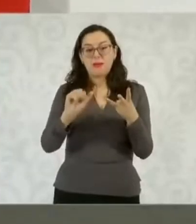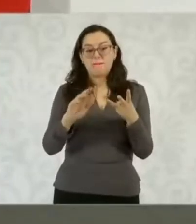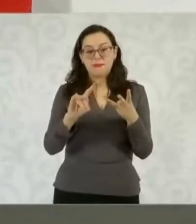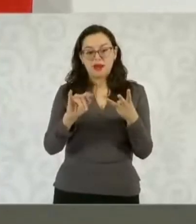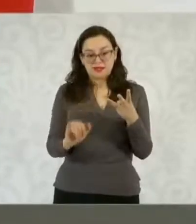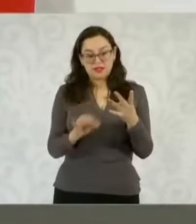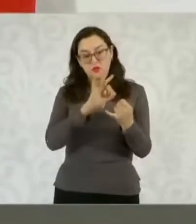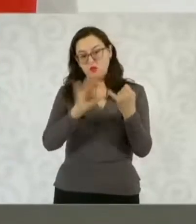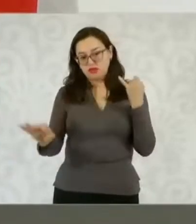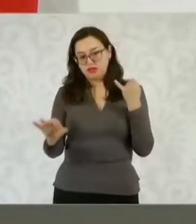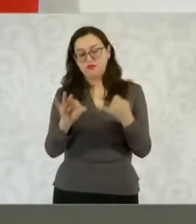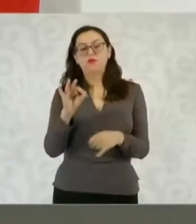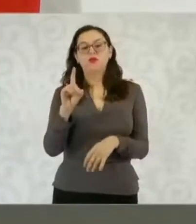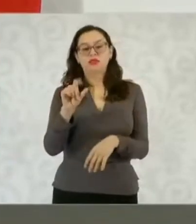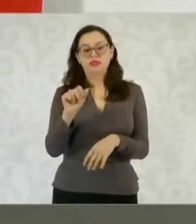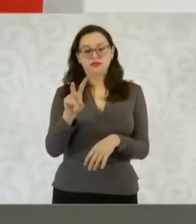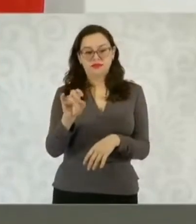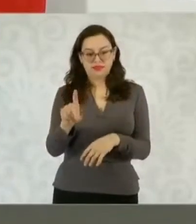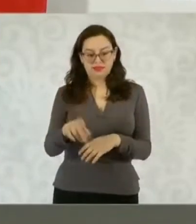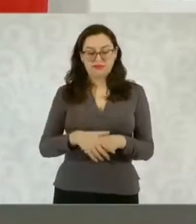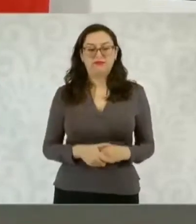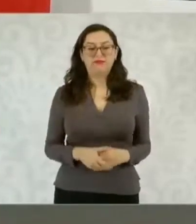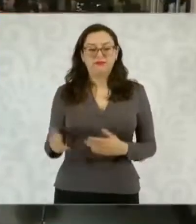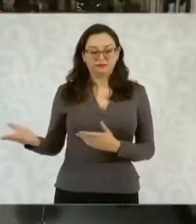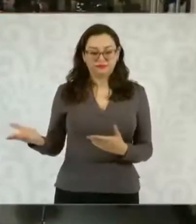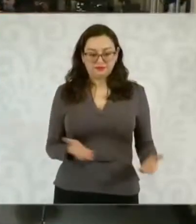y luego el doctor Kersenovich. Adelante.